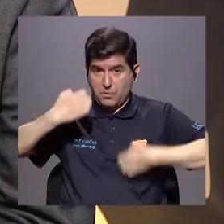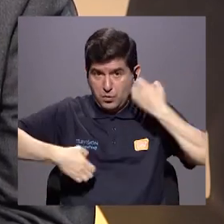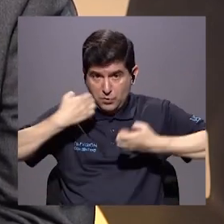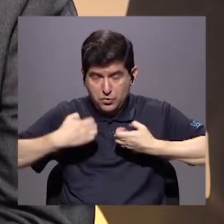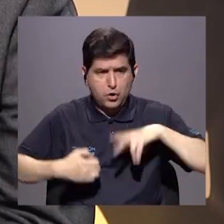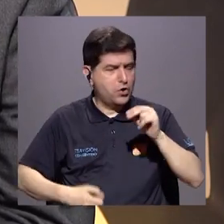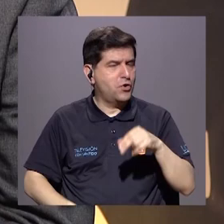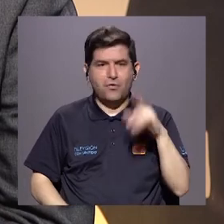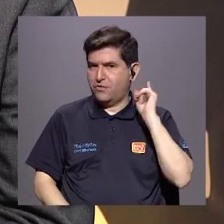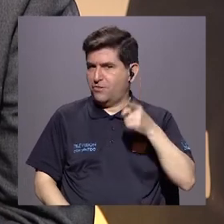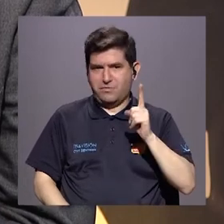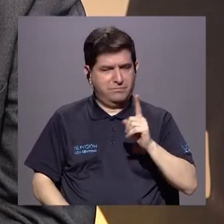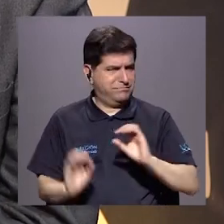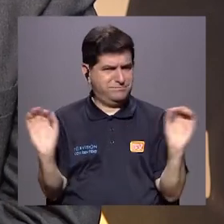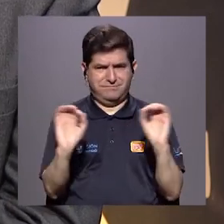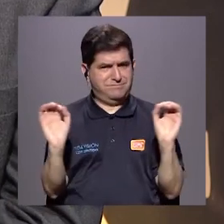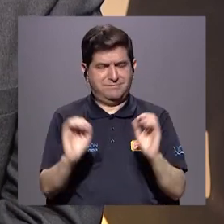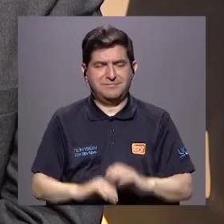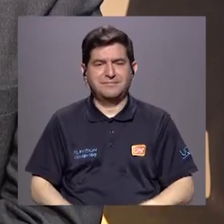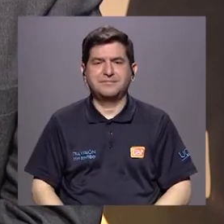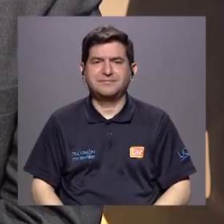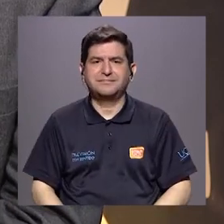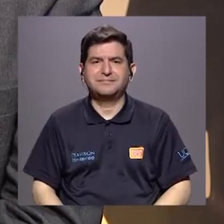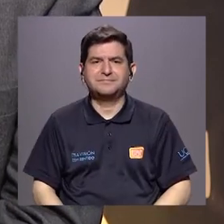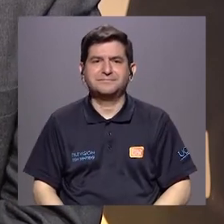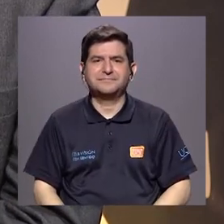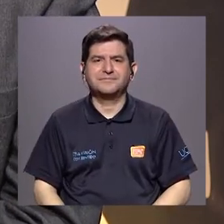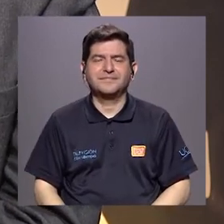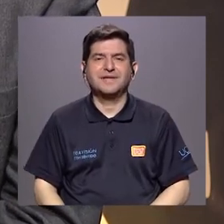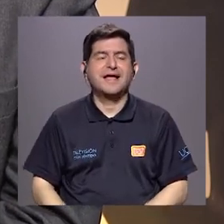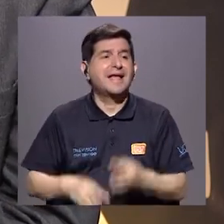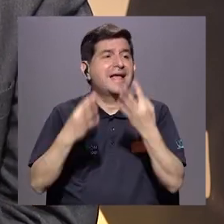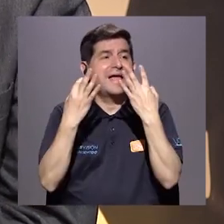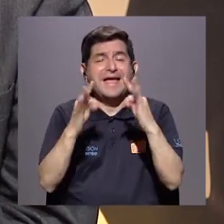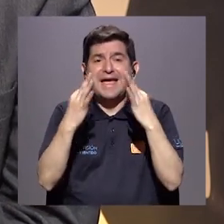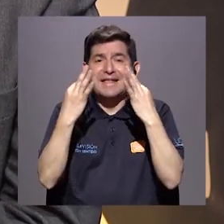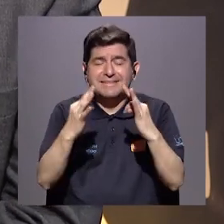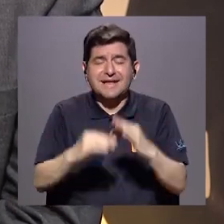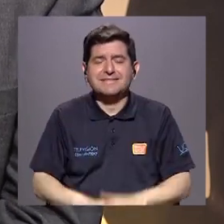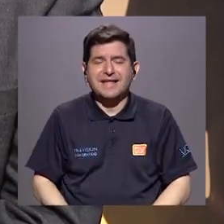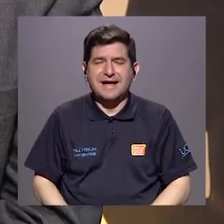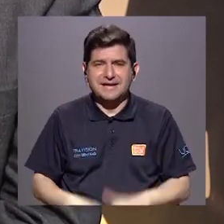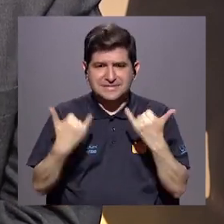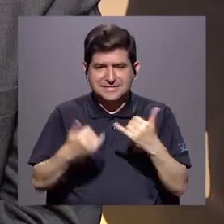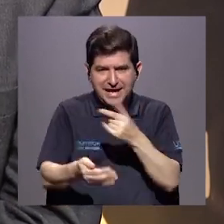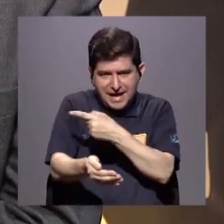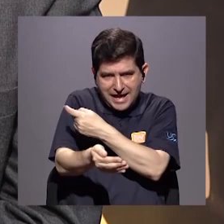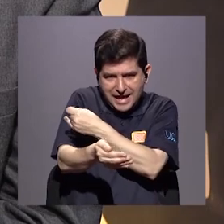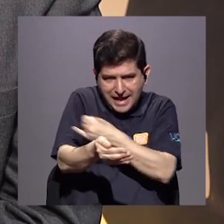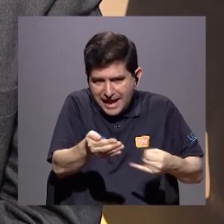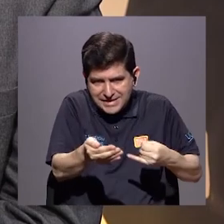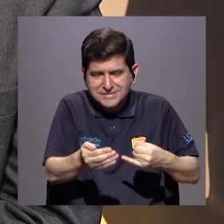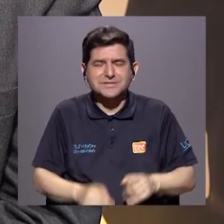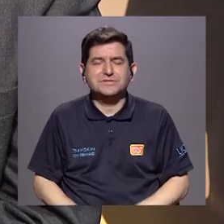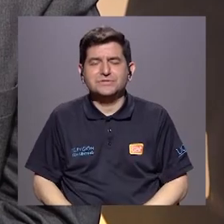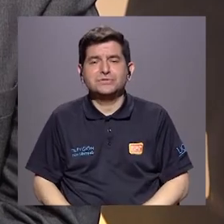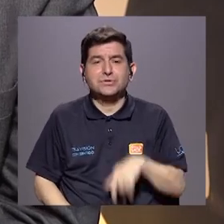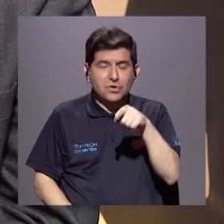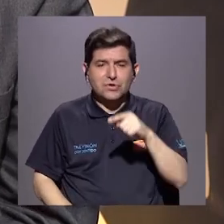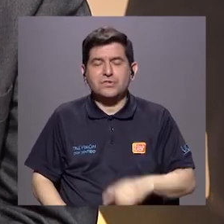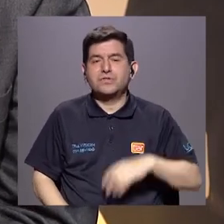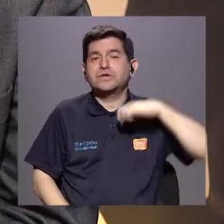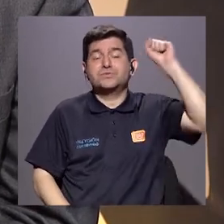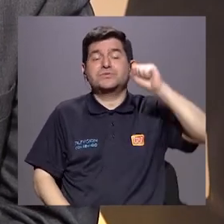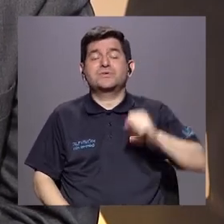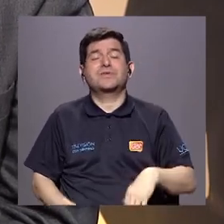es una llamada atención efectivamente el intento se sigue el gesto suicida puede ser efectivamente el intento